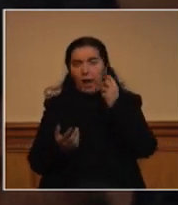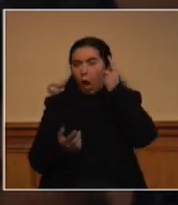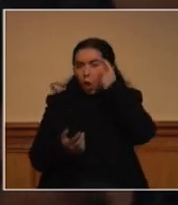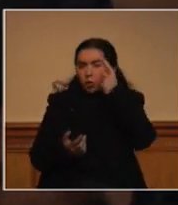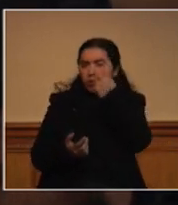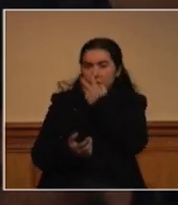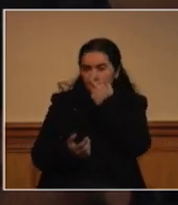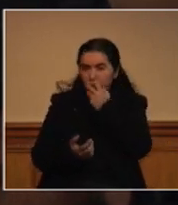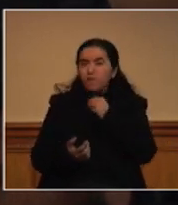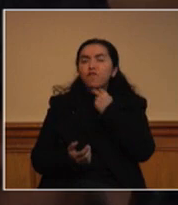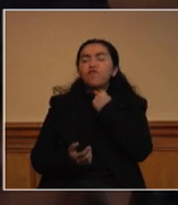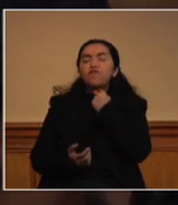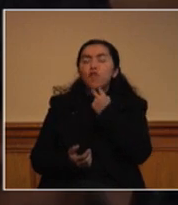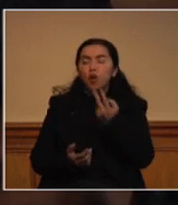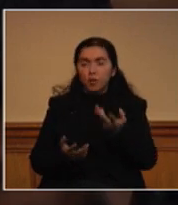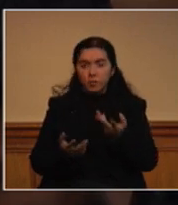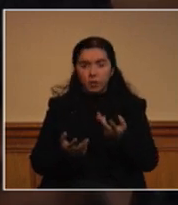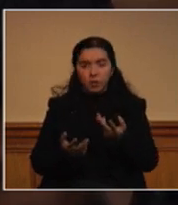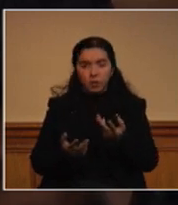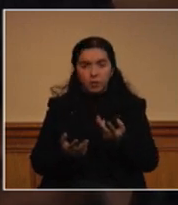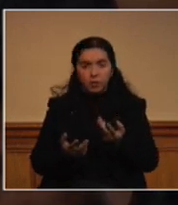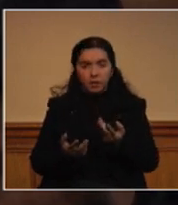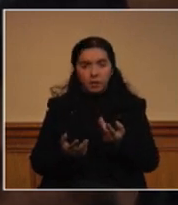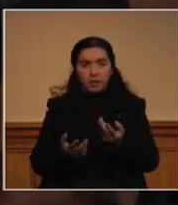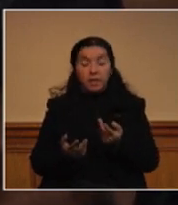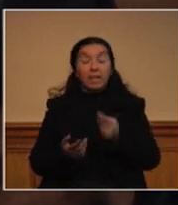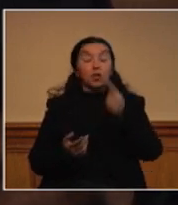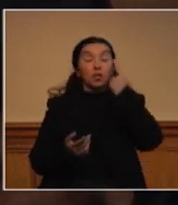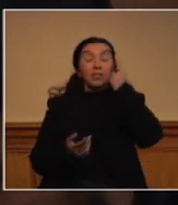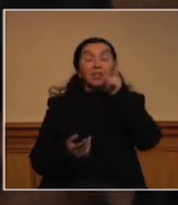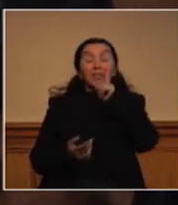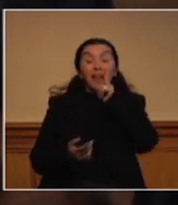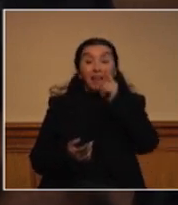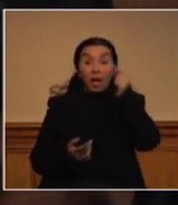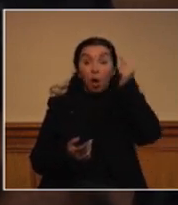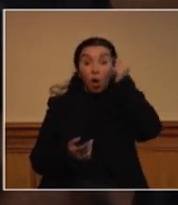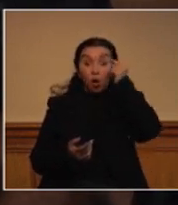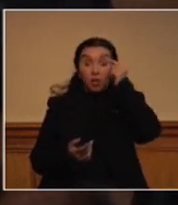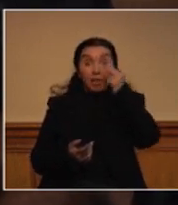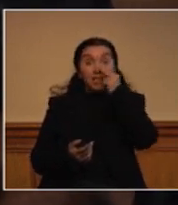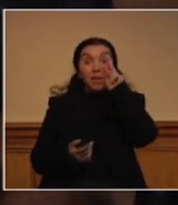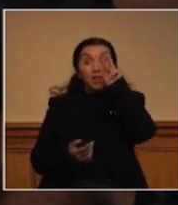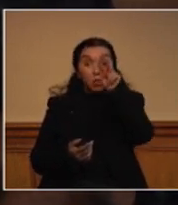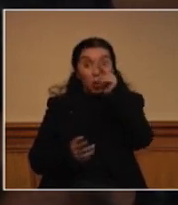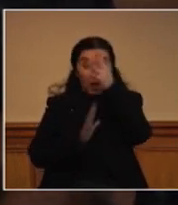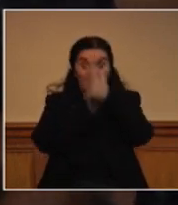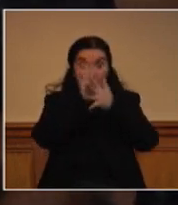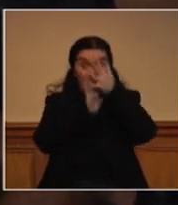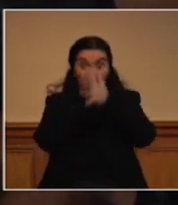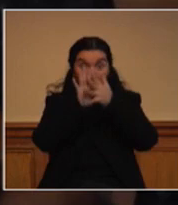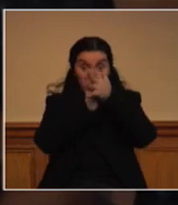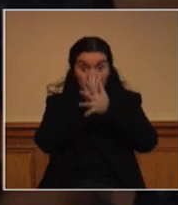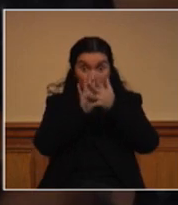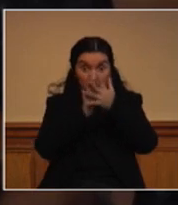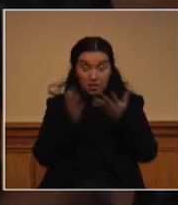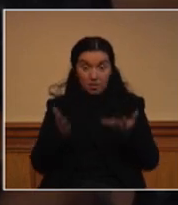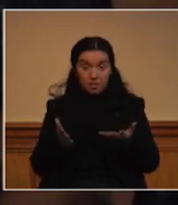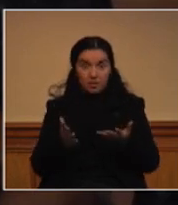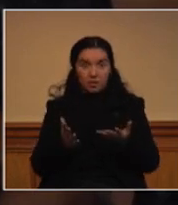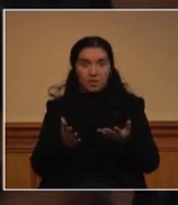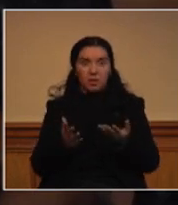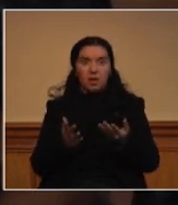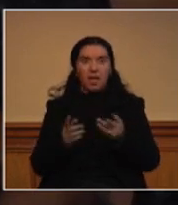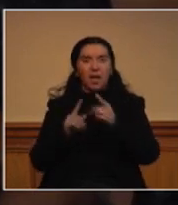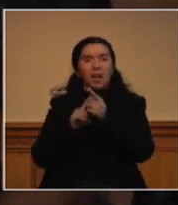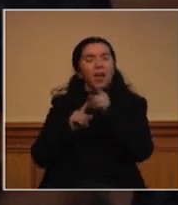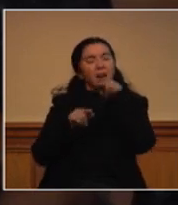sino que más bien a través de la conciencia visual, del lenguaje de signos o de señas. Entonces, en este caso,